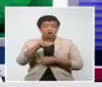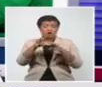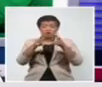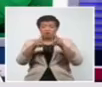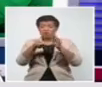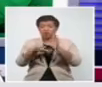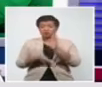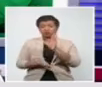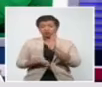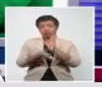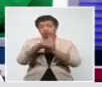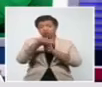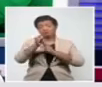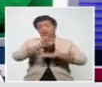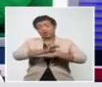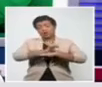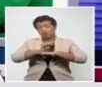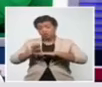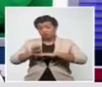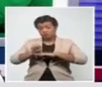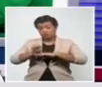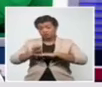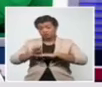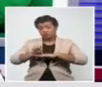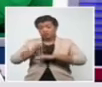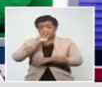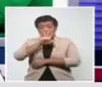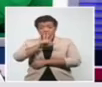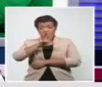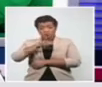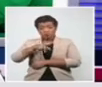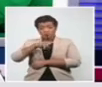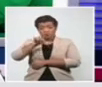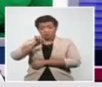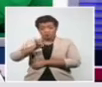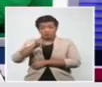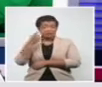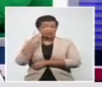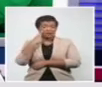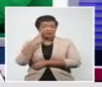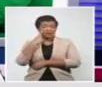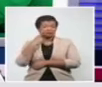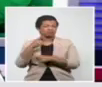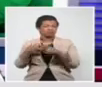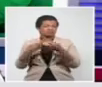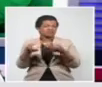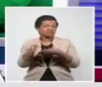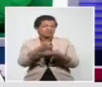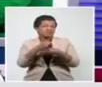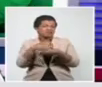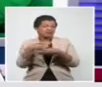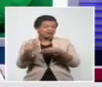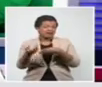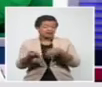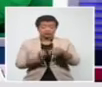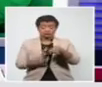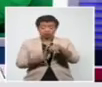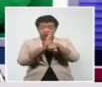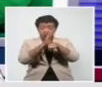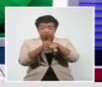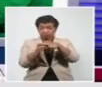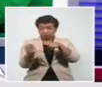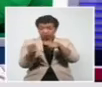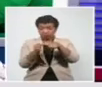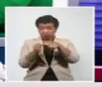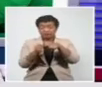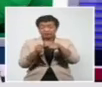en Ecuador, 5,9. Son cifras elevadas que traducen que esta enfermedad,